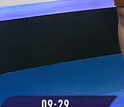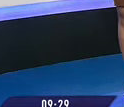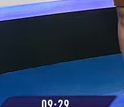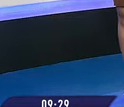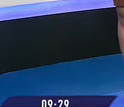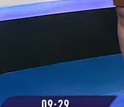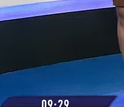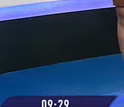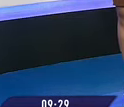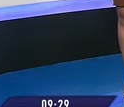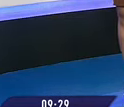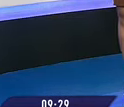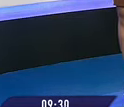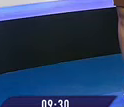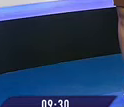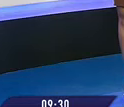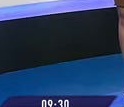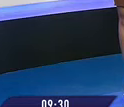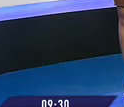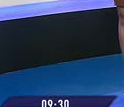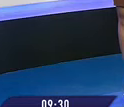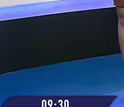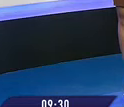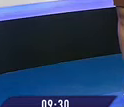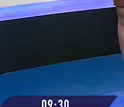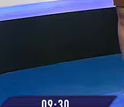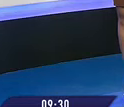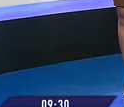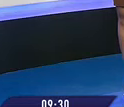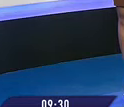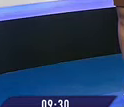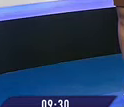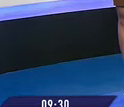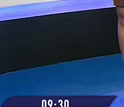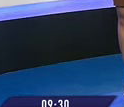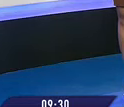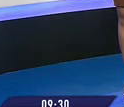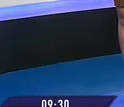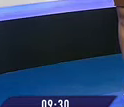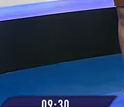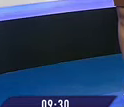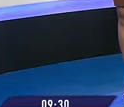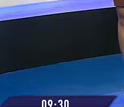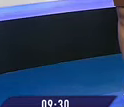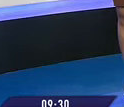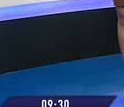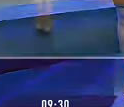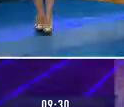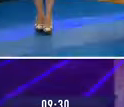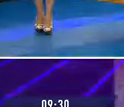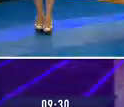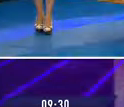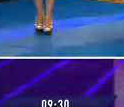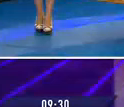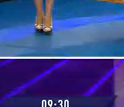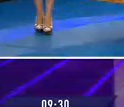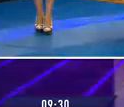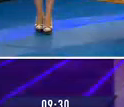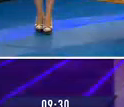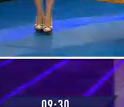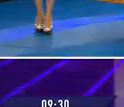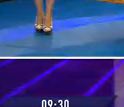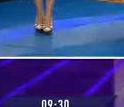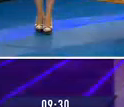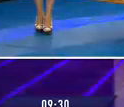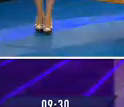vamos, siempre es un placer compartir con ustedes el ámbito noticioso. Y saludamos también a nuestros compañeros que seguramente tienen la mayor energía para este jueves